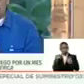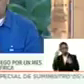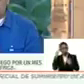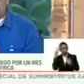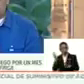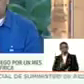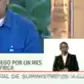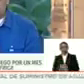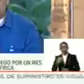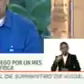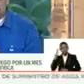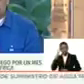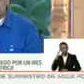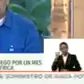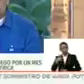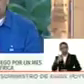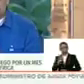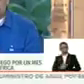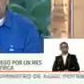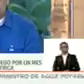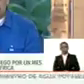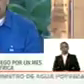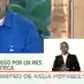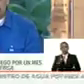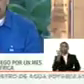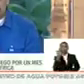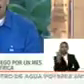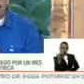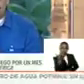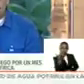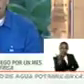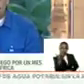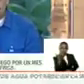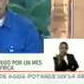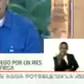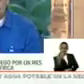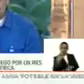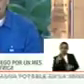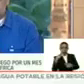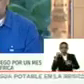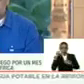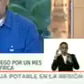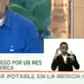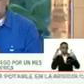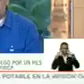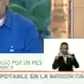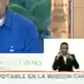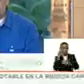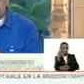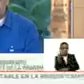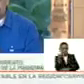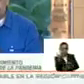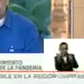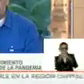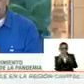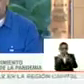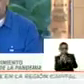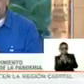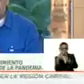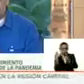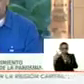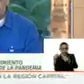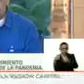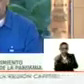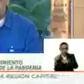se lo que estoy diciendo y a ustedes me dirijo grupos financiados